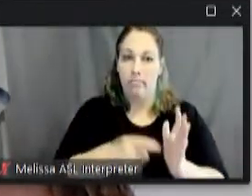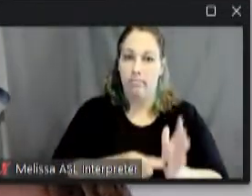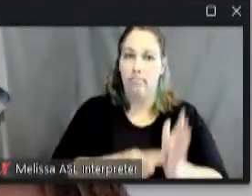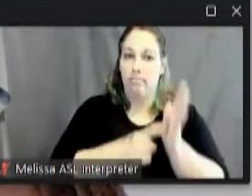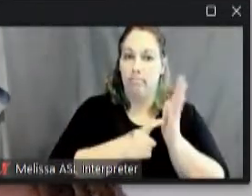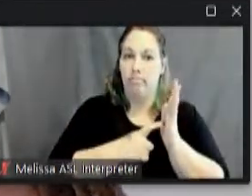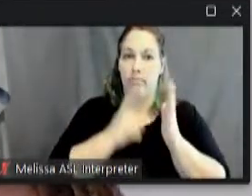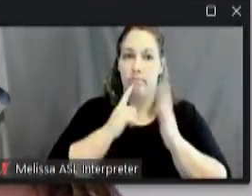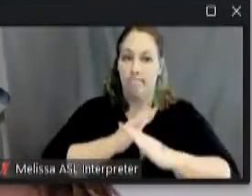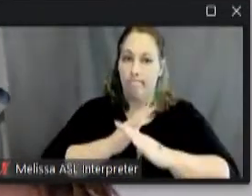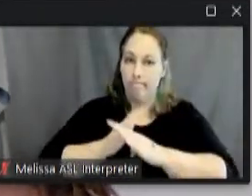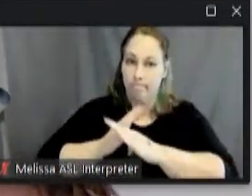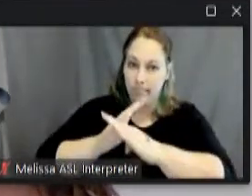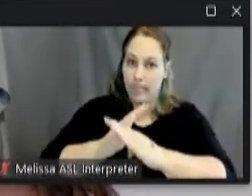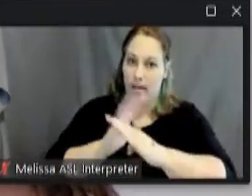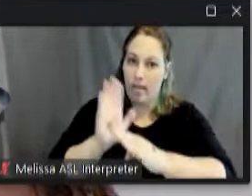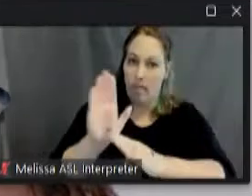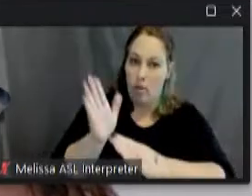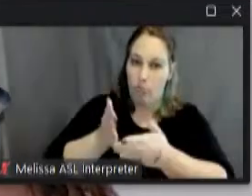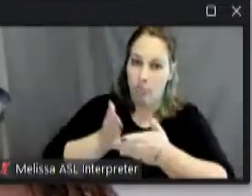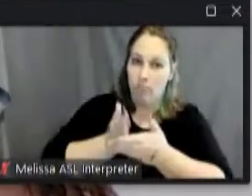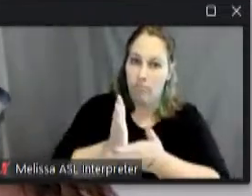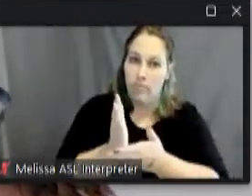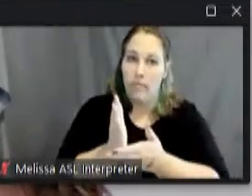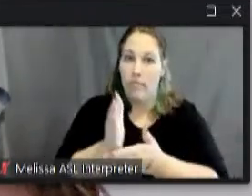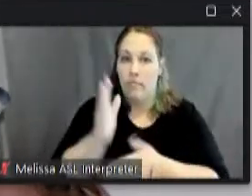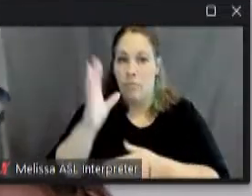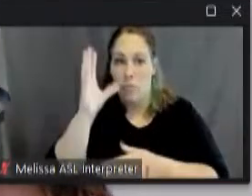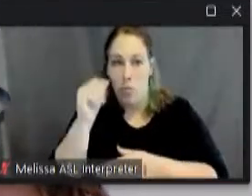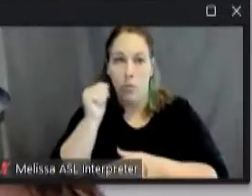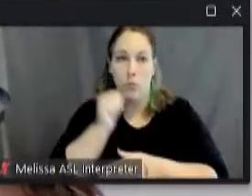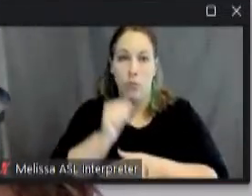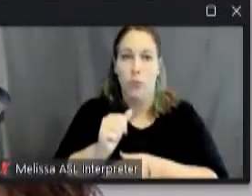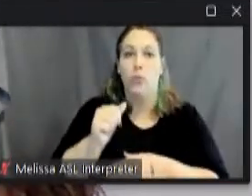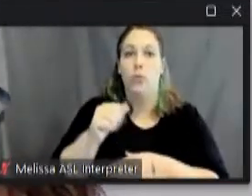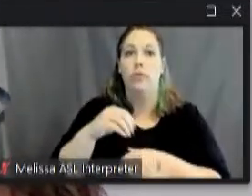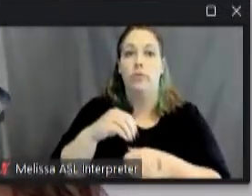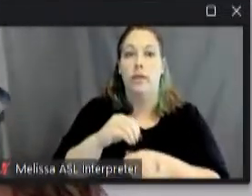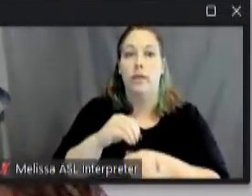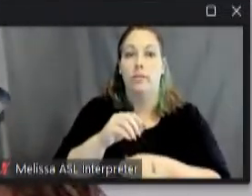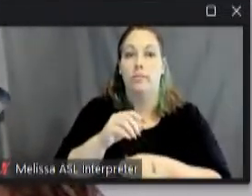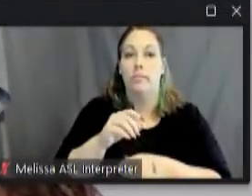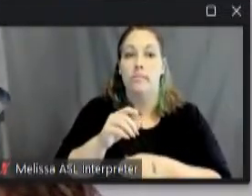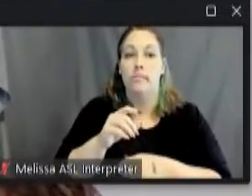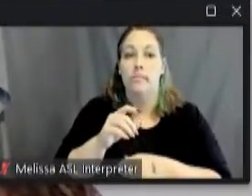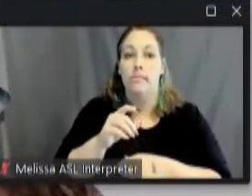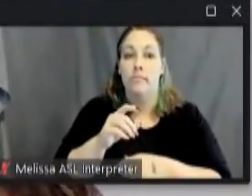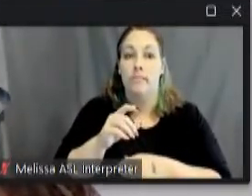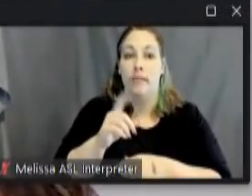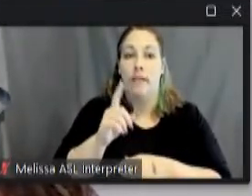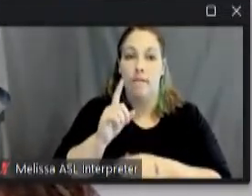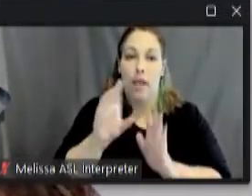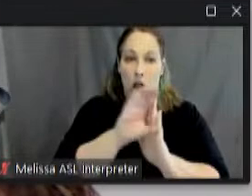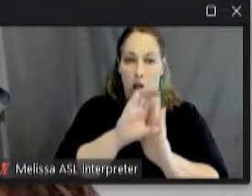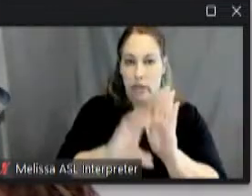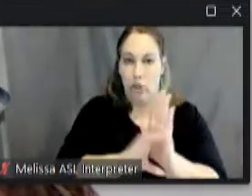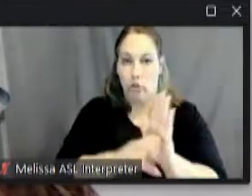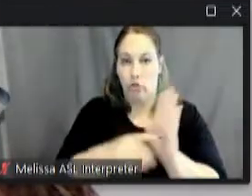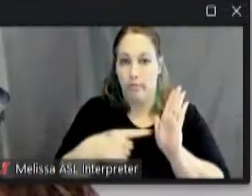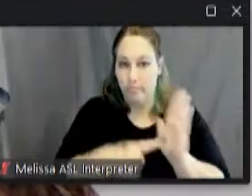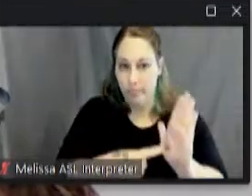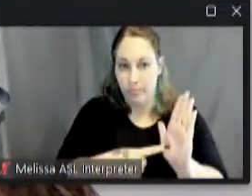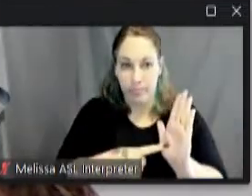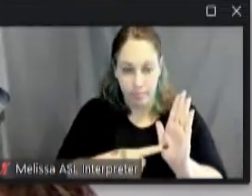del 119 al 126 de la Constitución de la República, en los convenios y en los